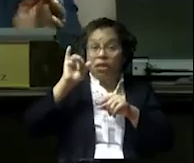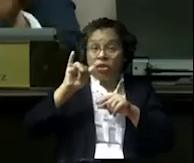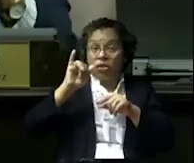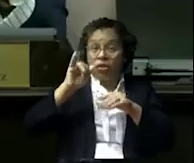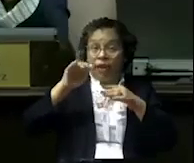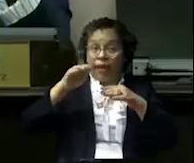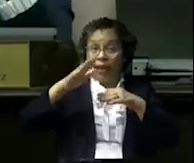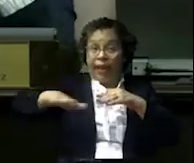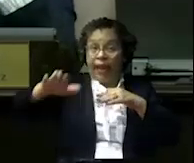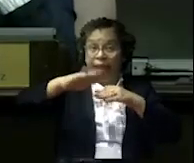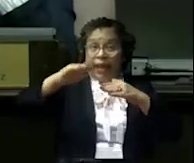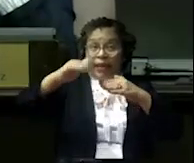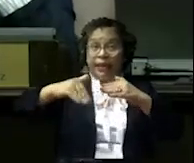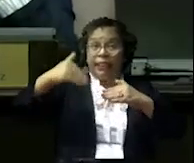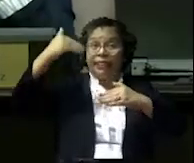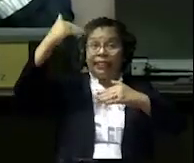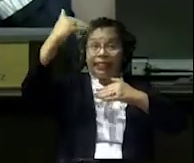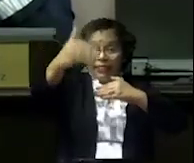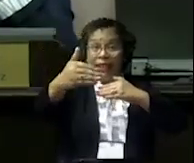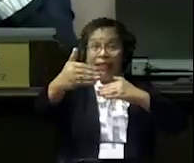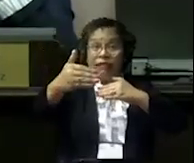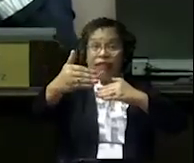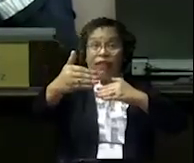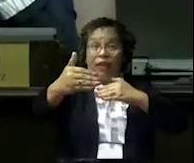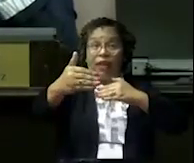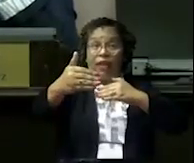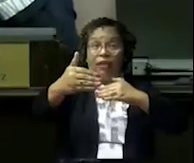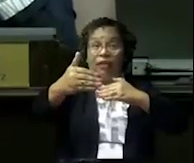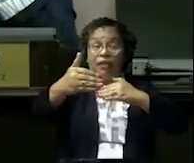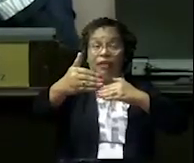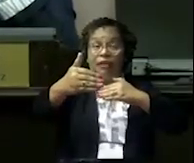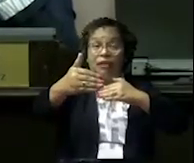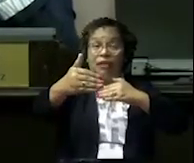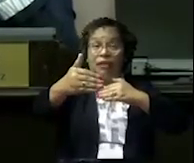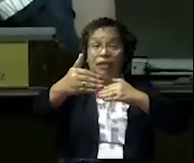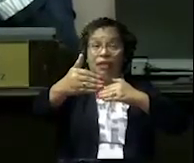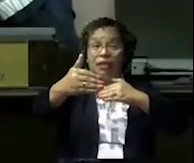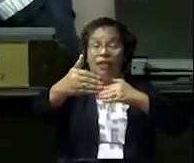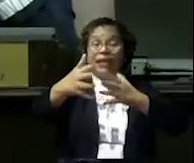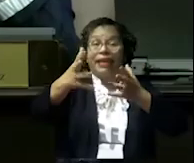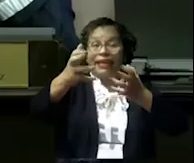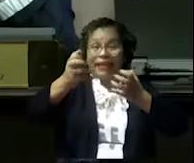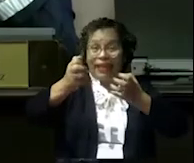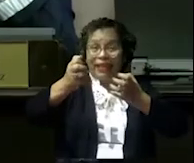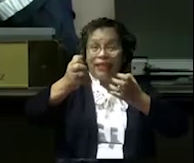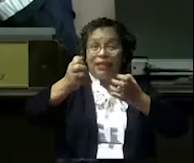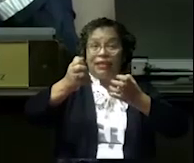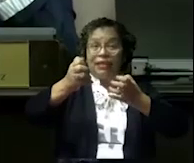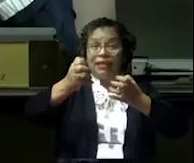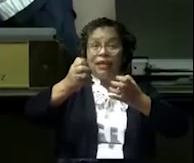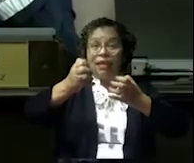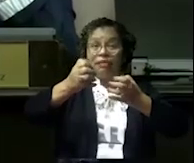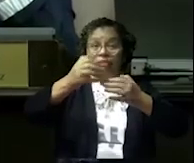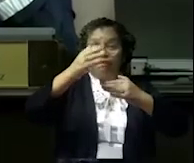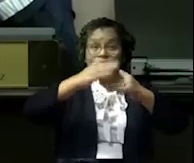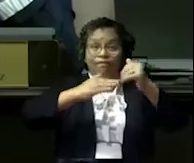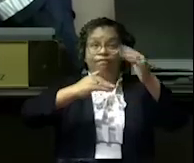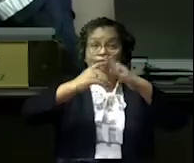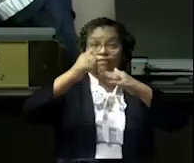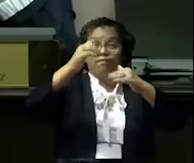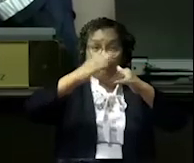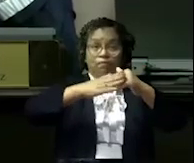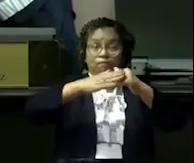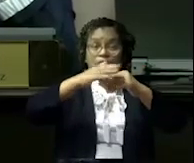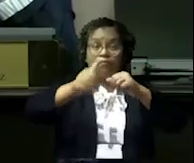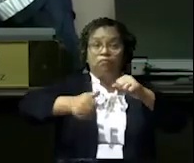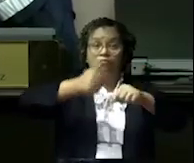embargo, al día de hoy, el Ministerio de Medio Ambiente, Indotel, o no sabemos cuál institución, le permitió instalar una